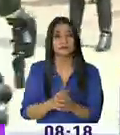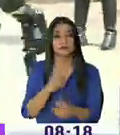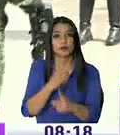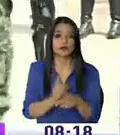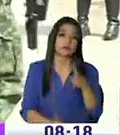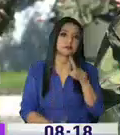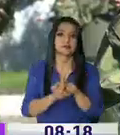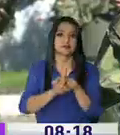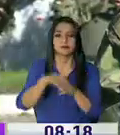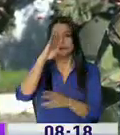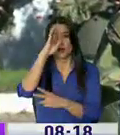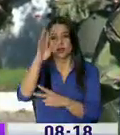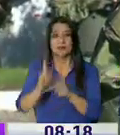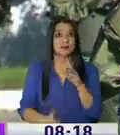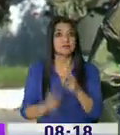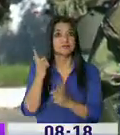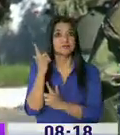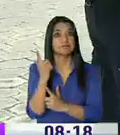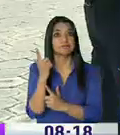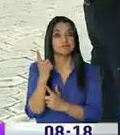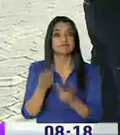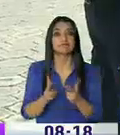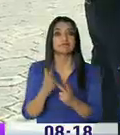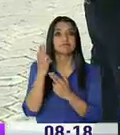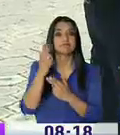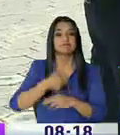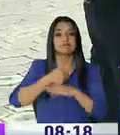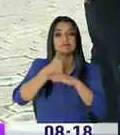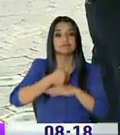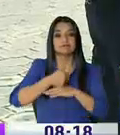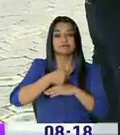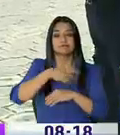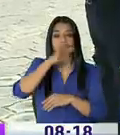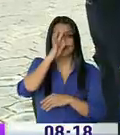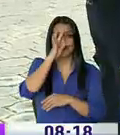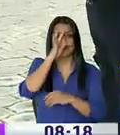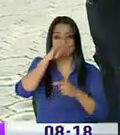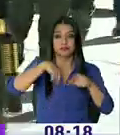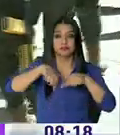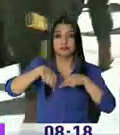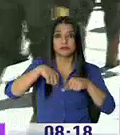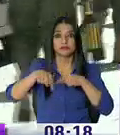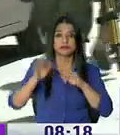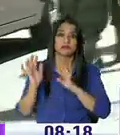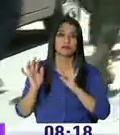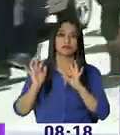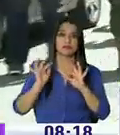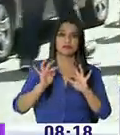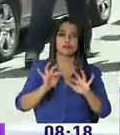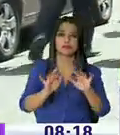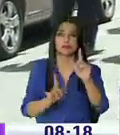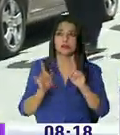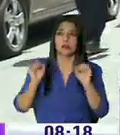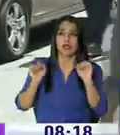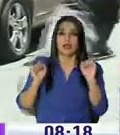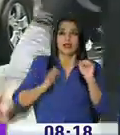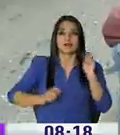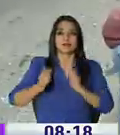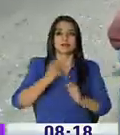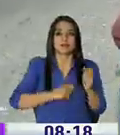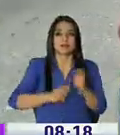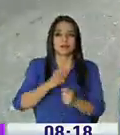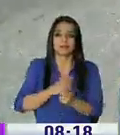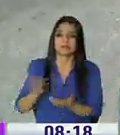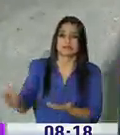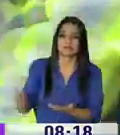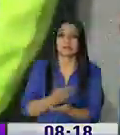Policía Nacional, Fuerzas Armadas, agentes metropolitanos de tránsito y de control acorralaron a vendedores informales y